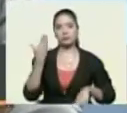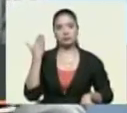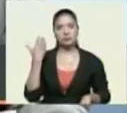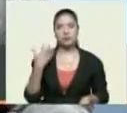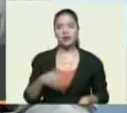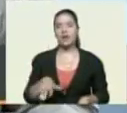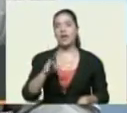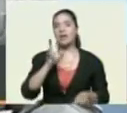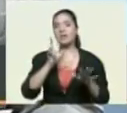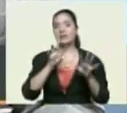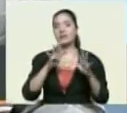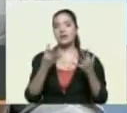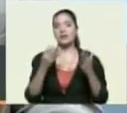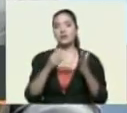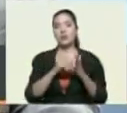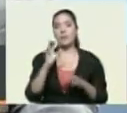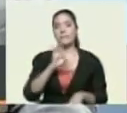del